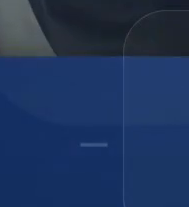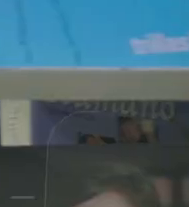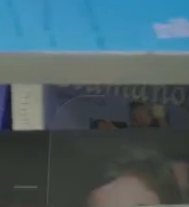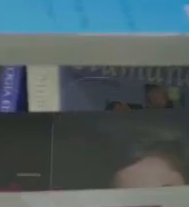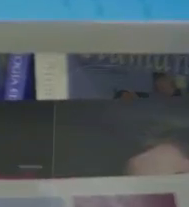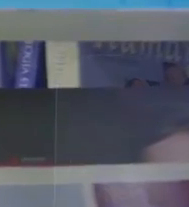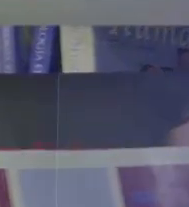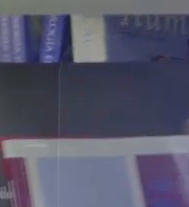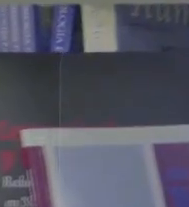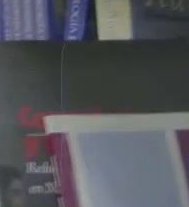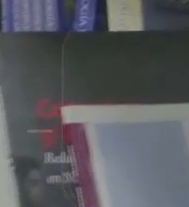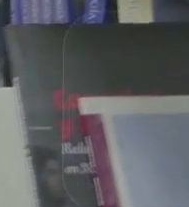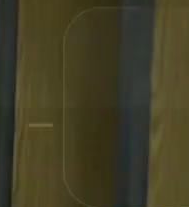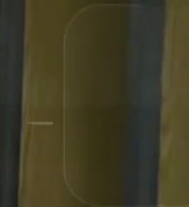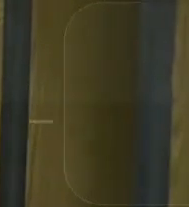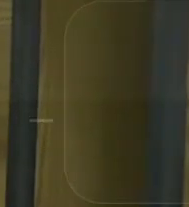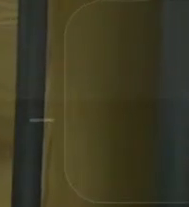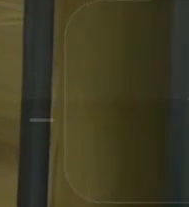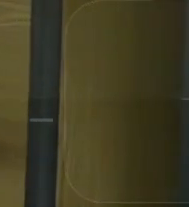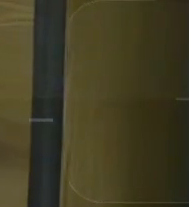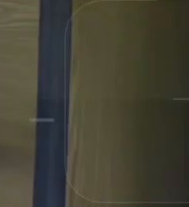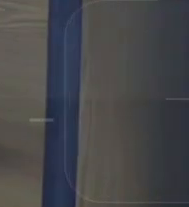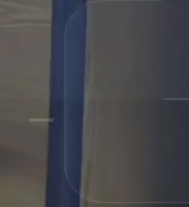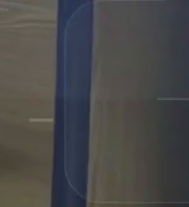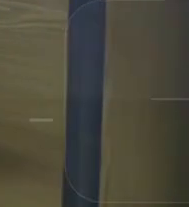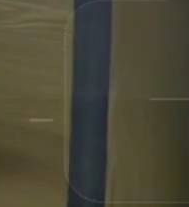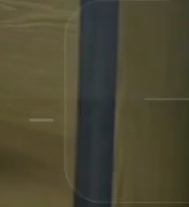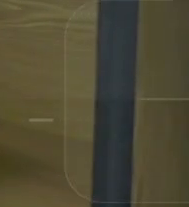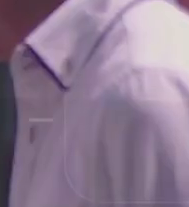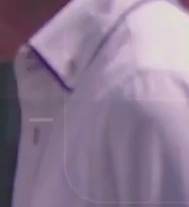agosto. Para más información, visita